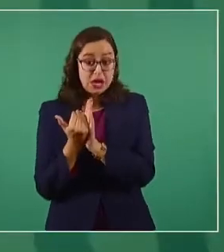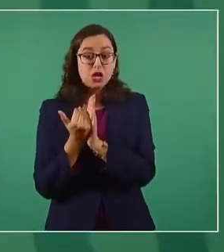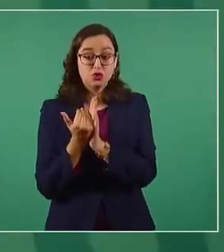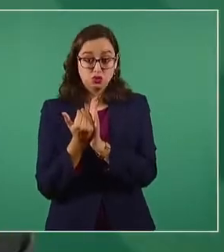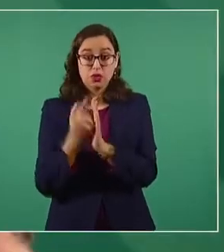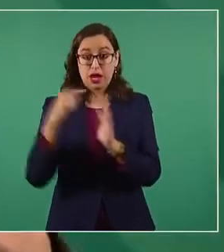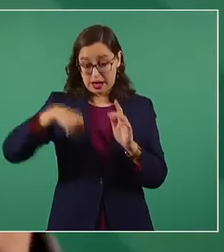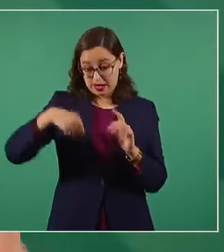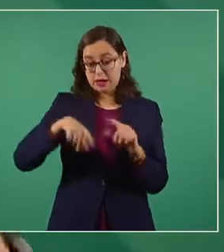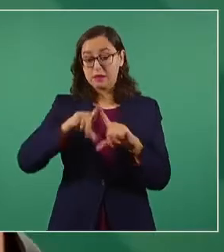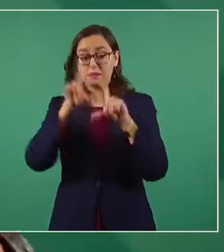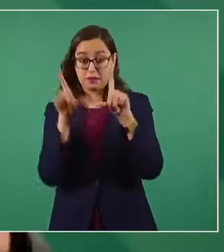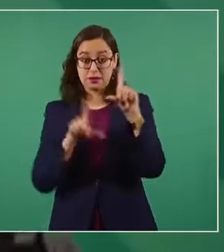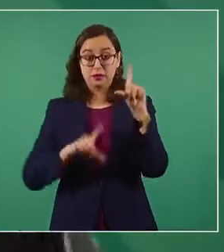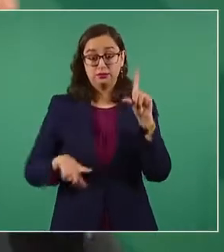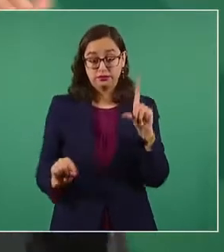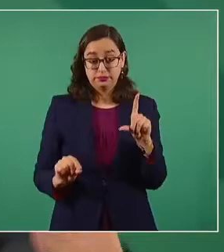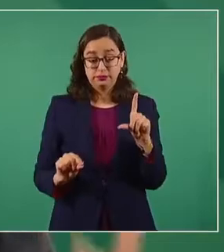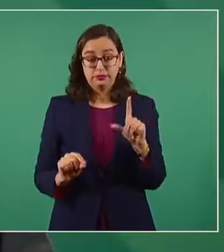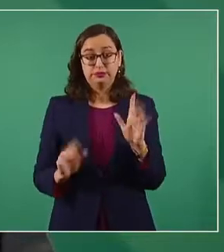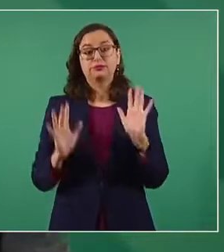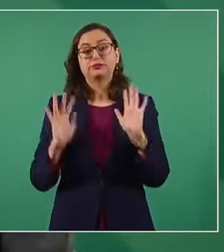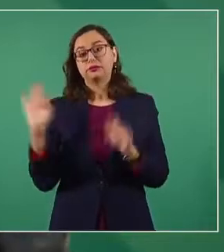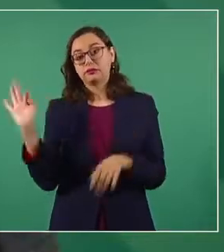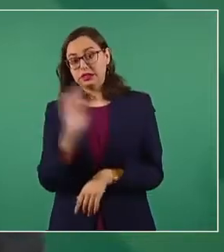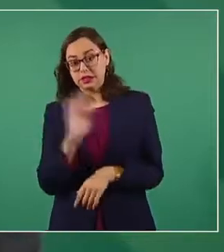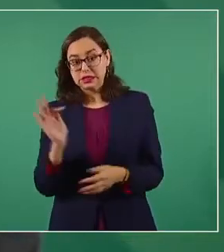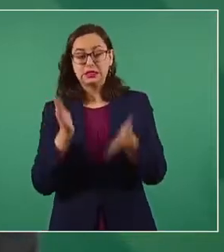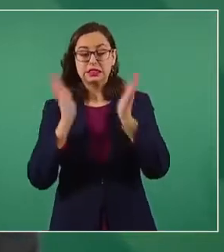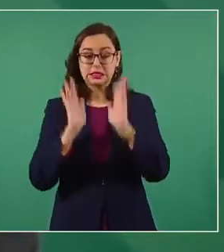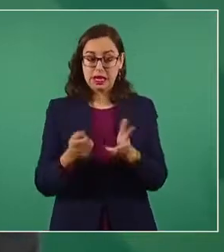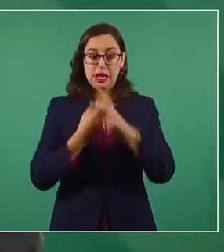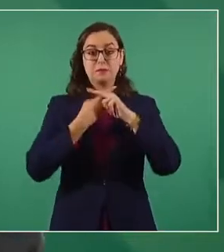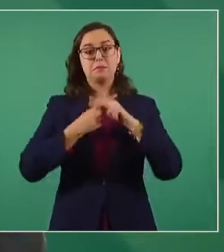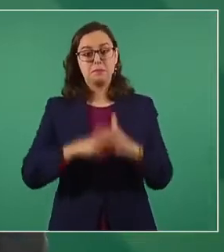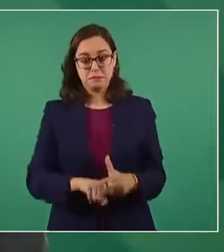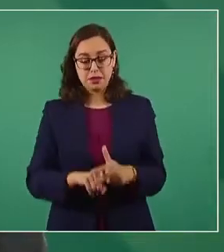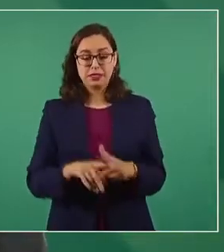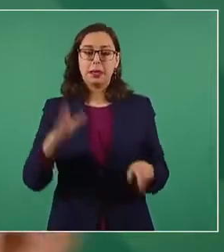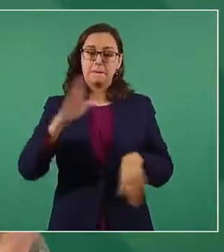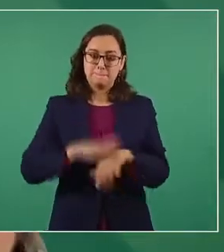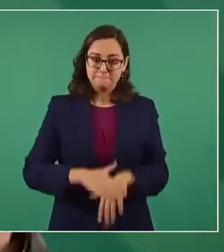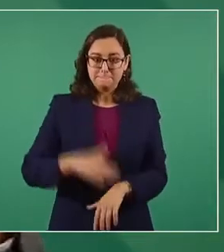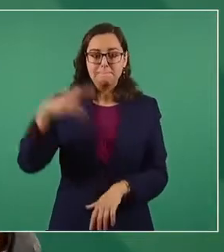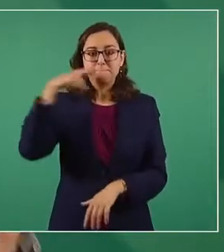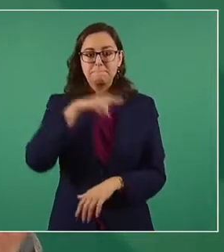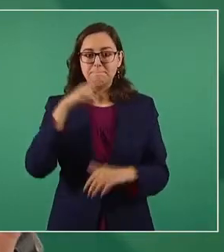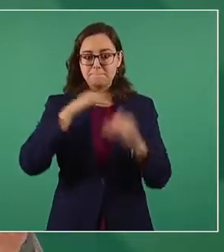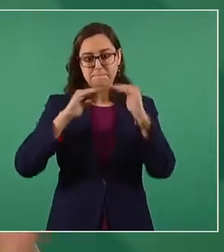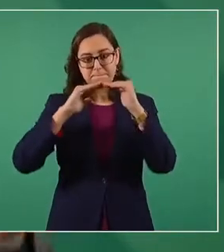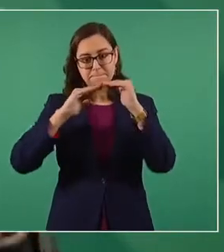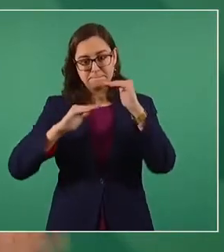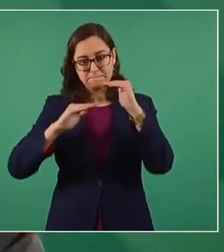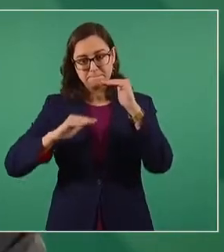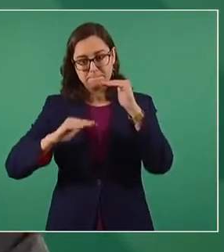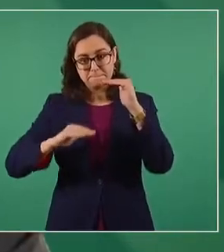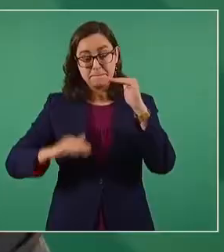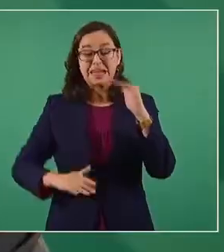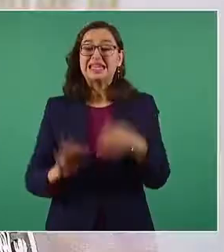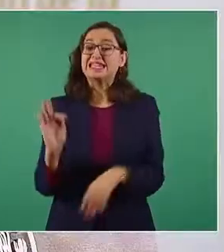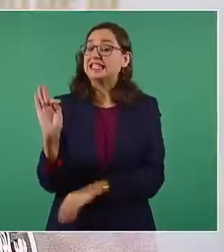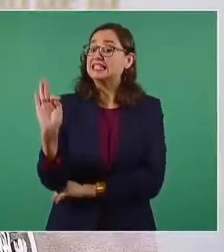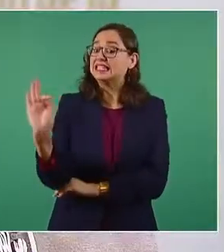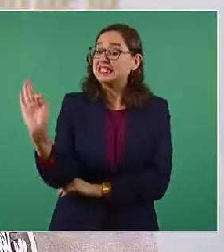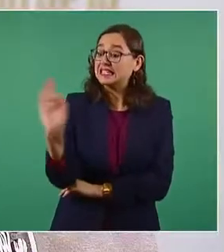casos, posiblemente ya empiece una tendencia de reducción sostenida, insisto en el calificativo,